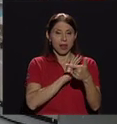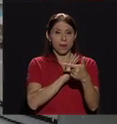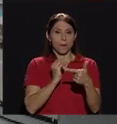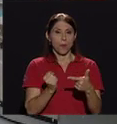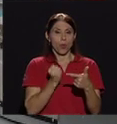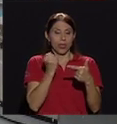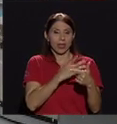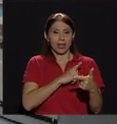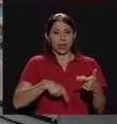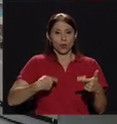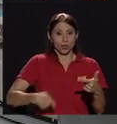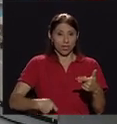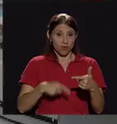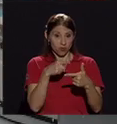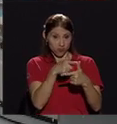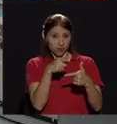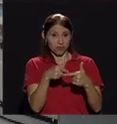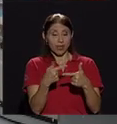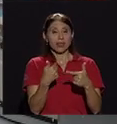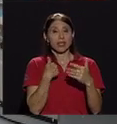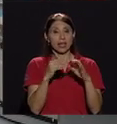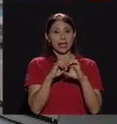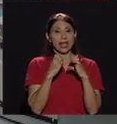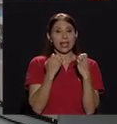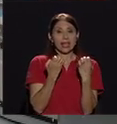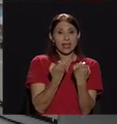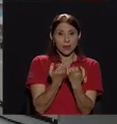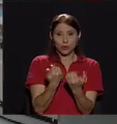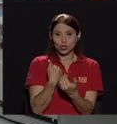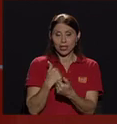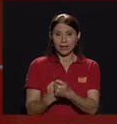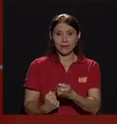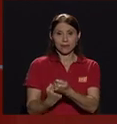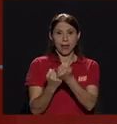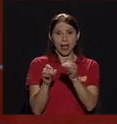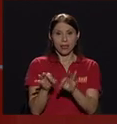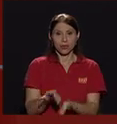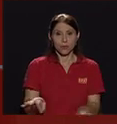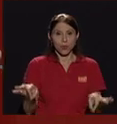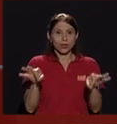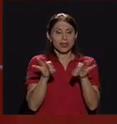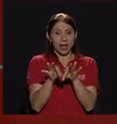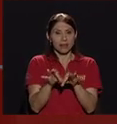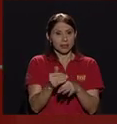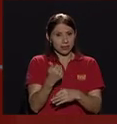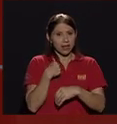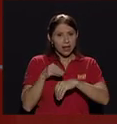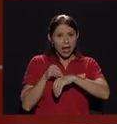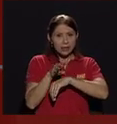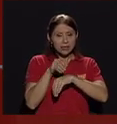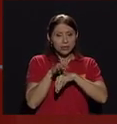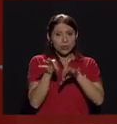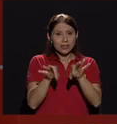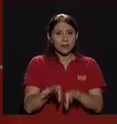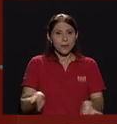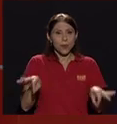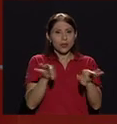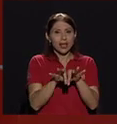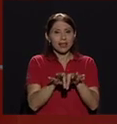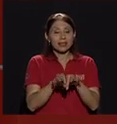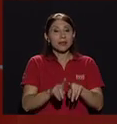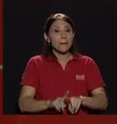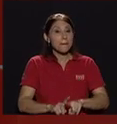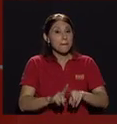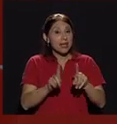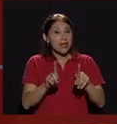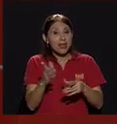Poder Ejecutivo tienen equipos y ciertos respaldos importantes y asesorías importantes.